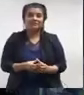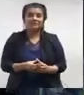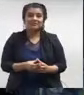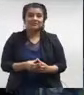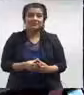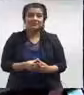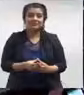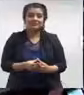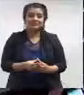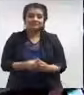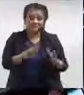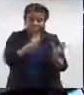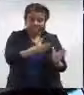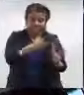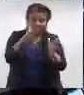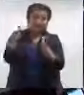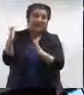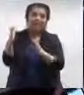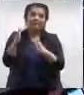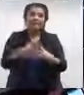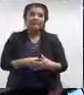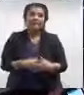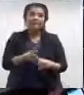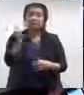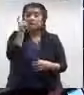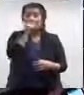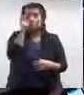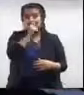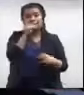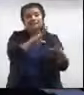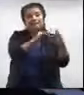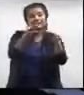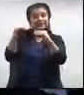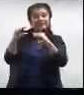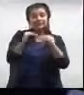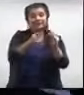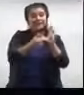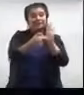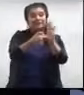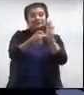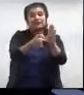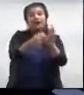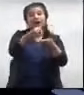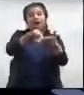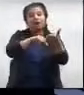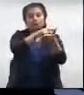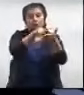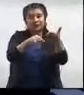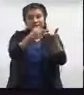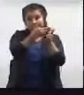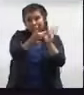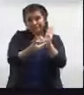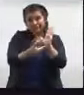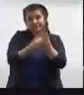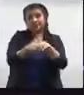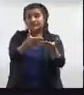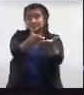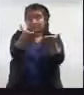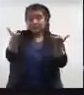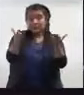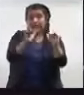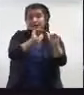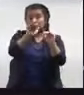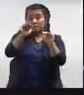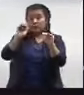Secretaría, continúe con el trámite. No habiendo más discusión, se entrará a votar. Señores representantes, se les